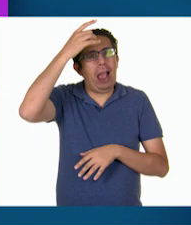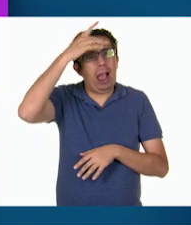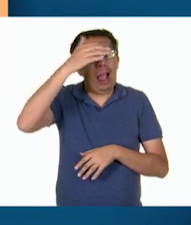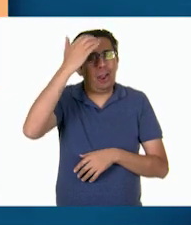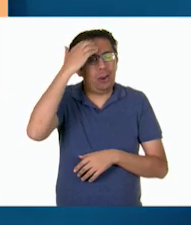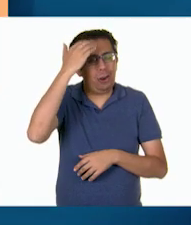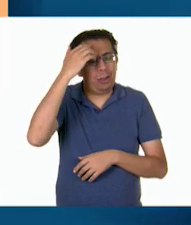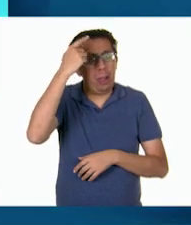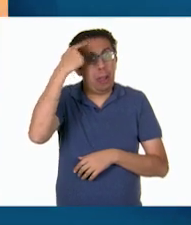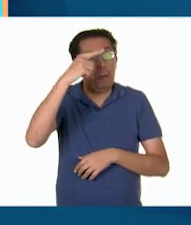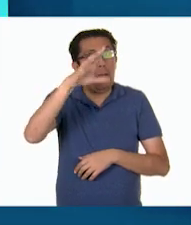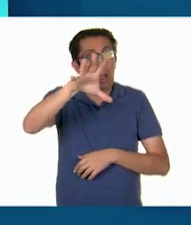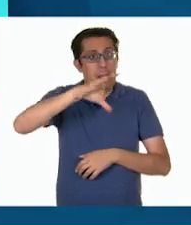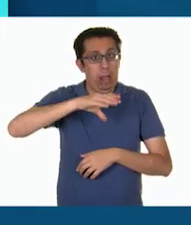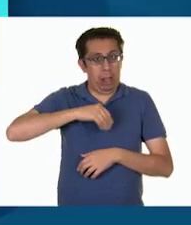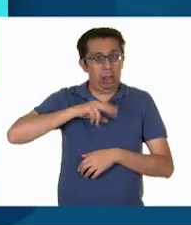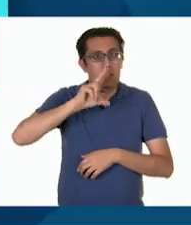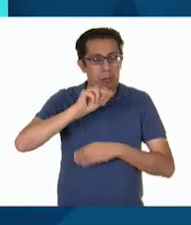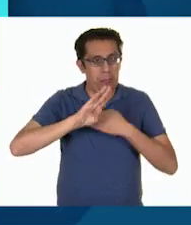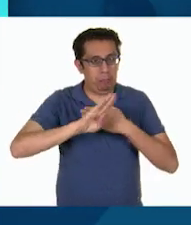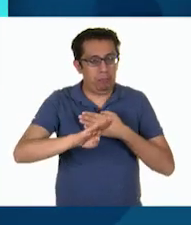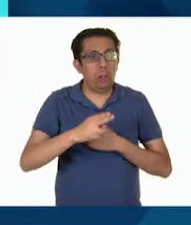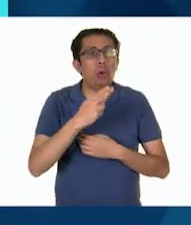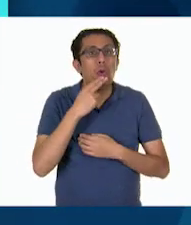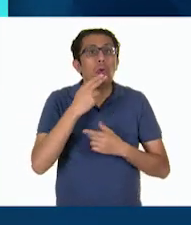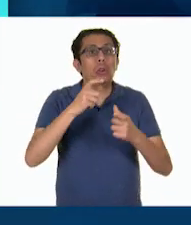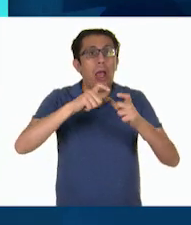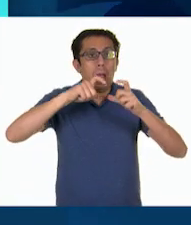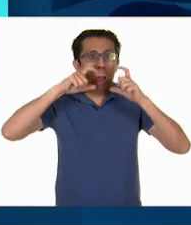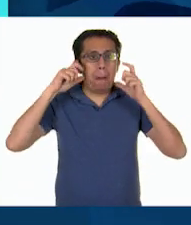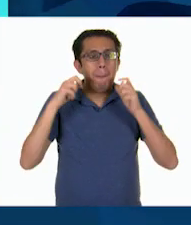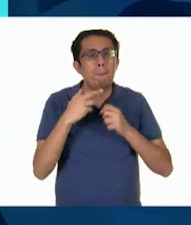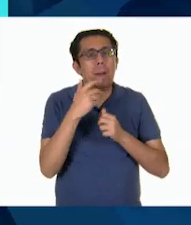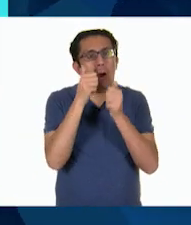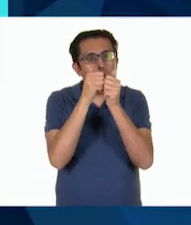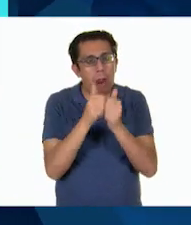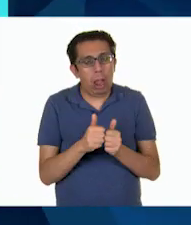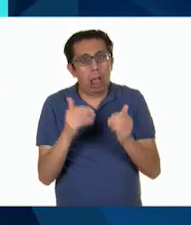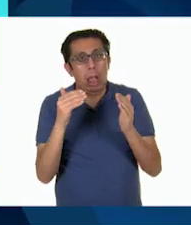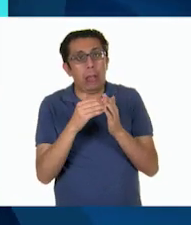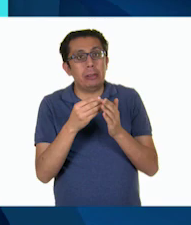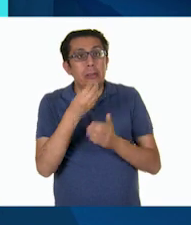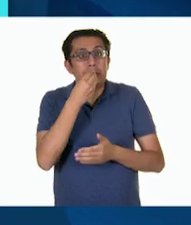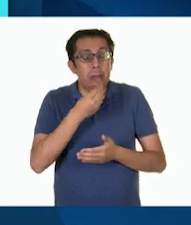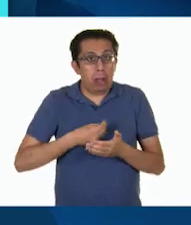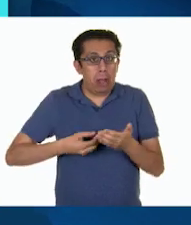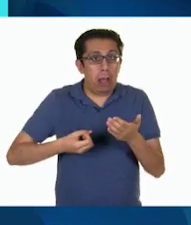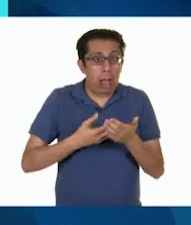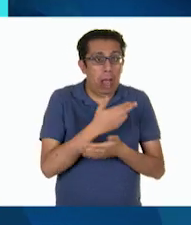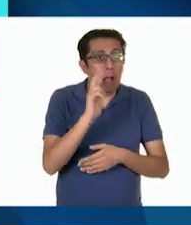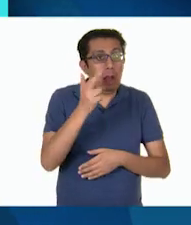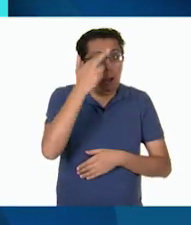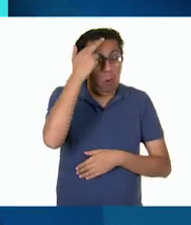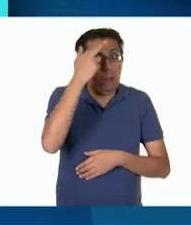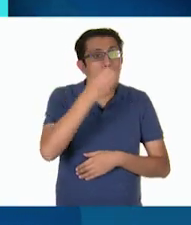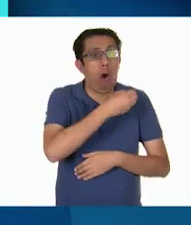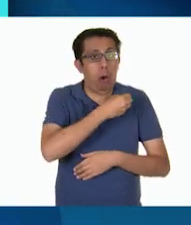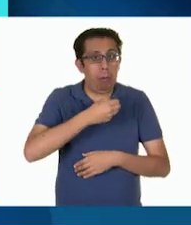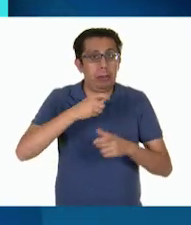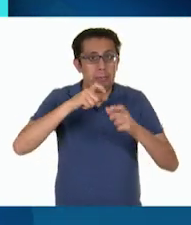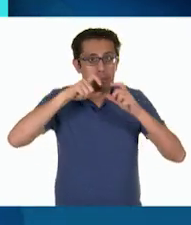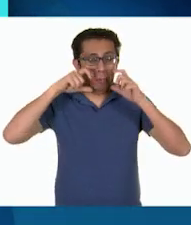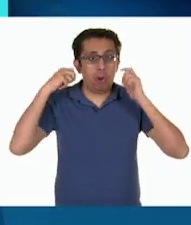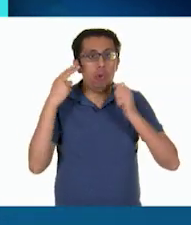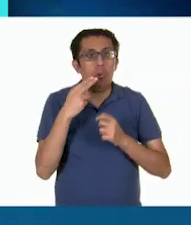contagiarnos. Utiliza cubrebocas. No salgas de casa. Si tienes que hacerlo, recuerda que es obligatorio utilizarlo. Mantén